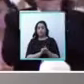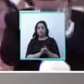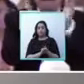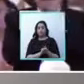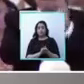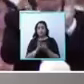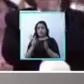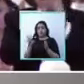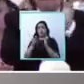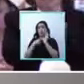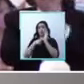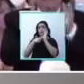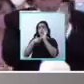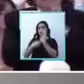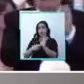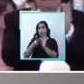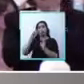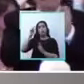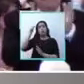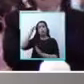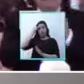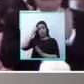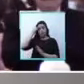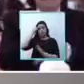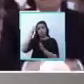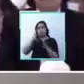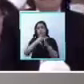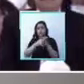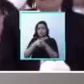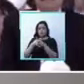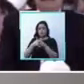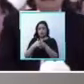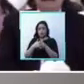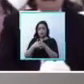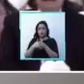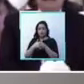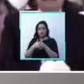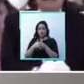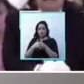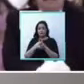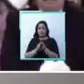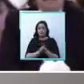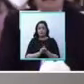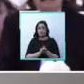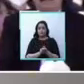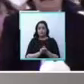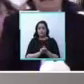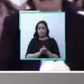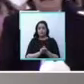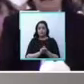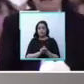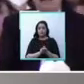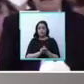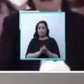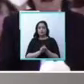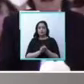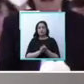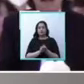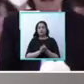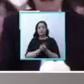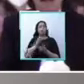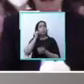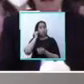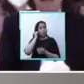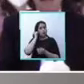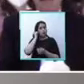realmente tener relaciones clientelares y reproducir, que de alguna manera para algunos sigue siendo calificado